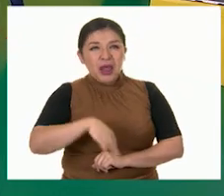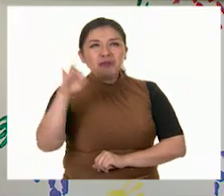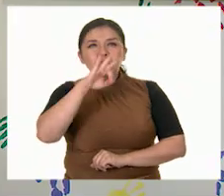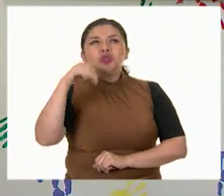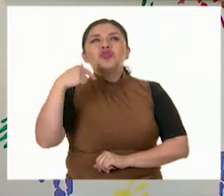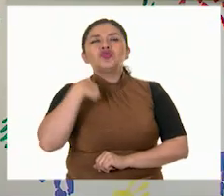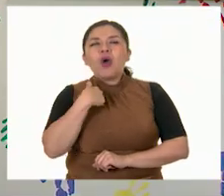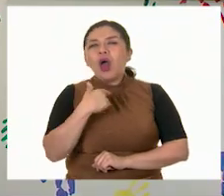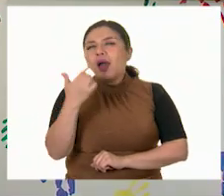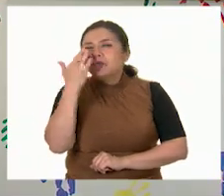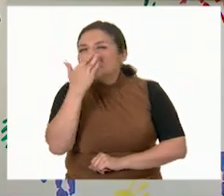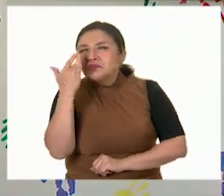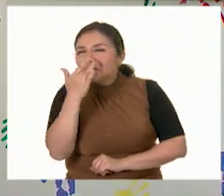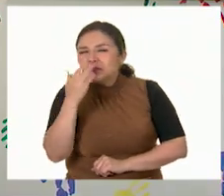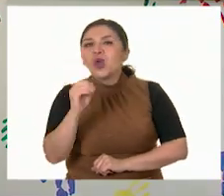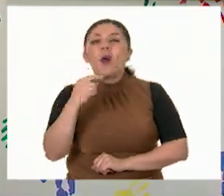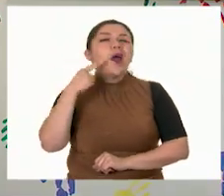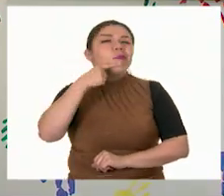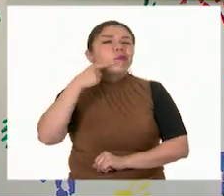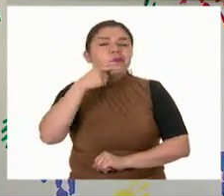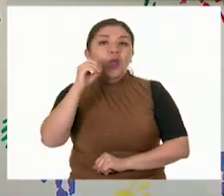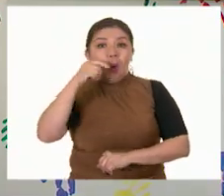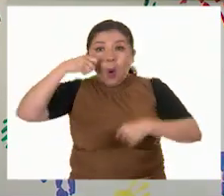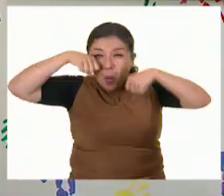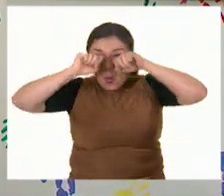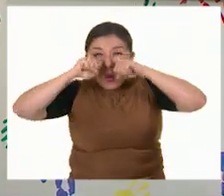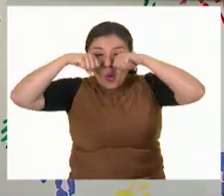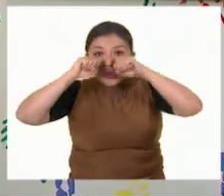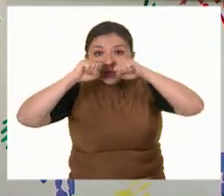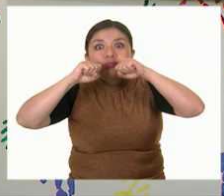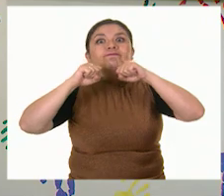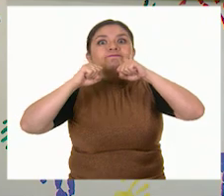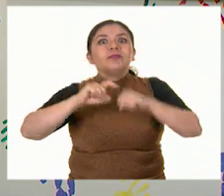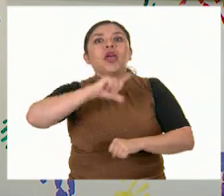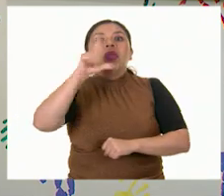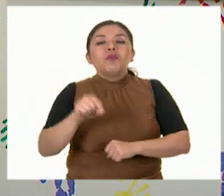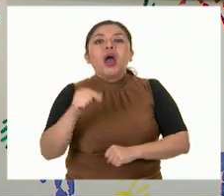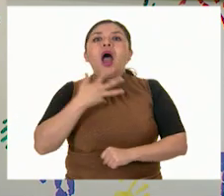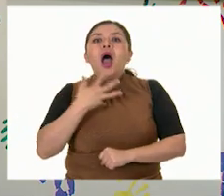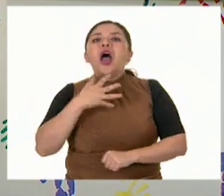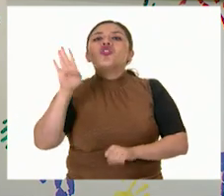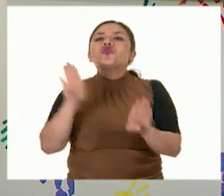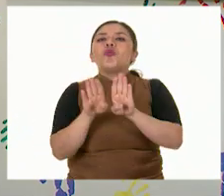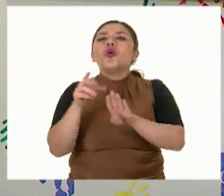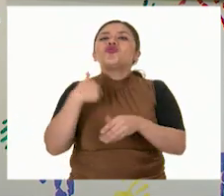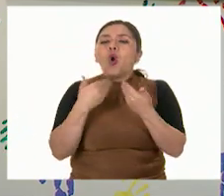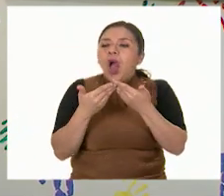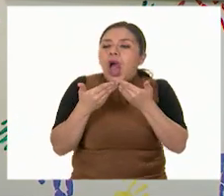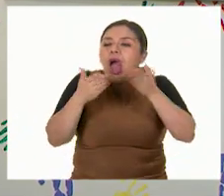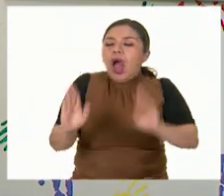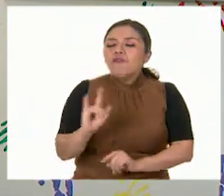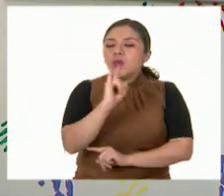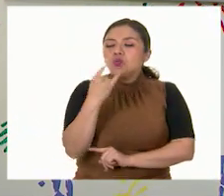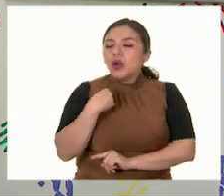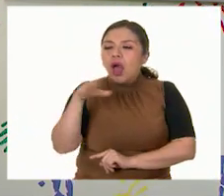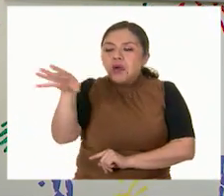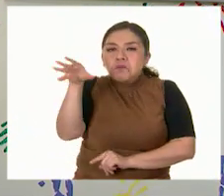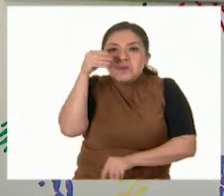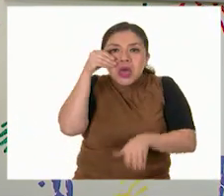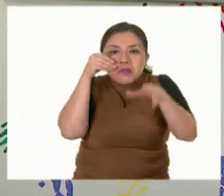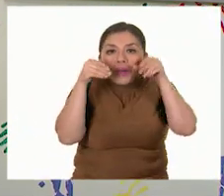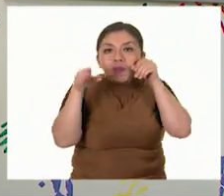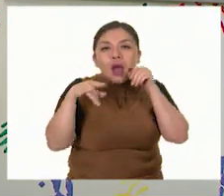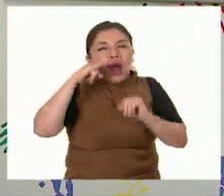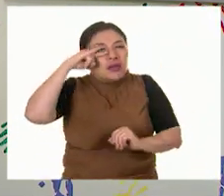la nariz o me toco la boca o los ojos. Entonces estoy dejando la entrada a estos microbios a mi cuerpo